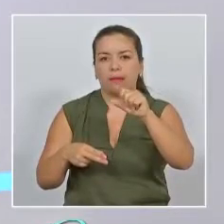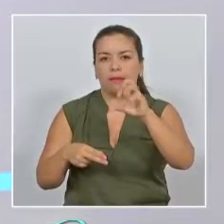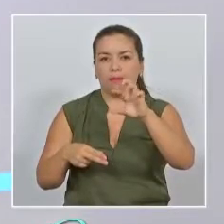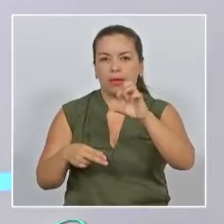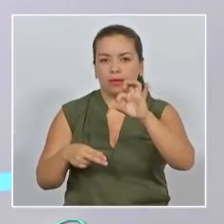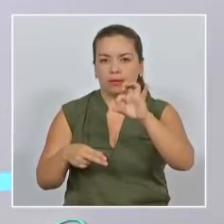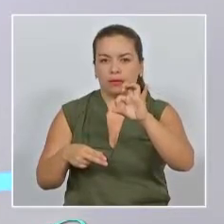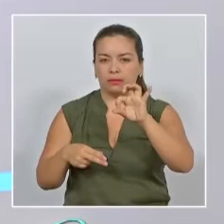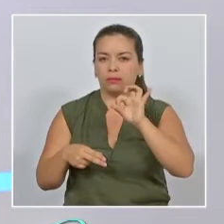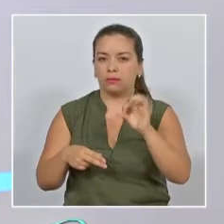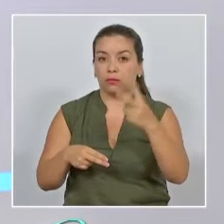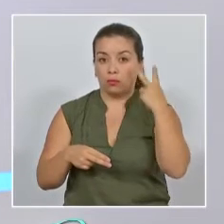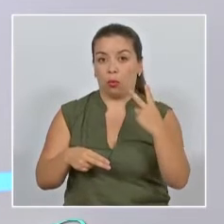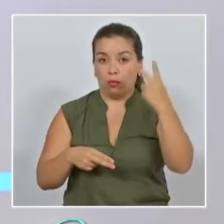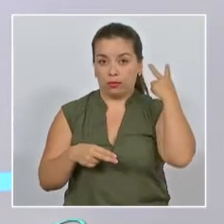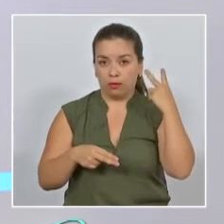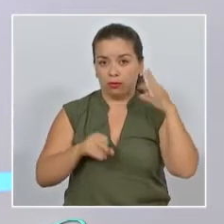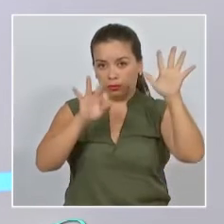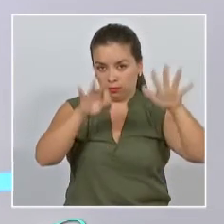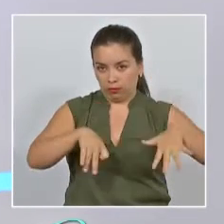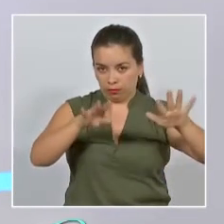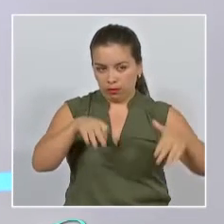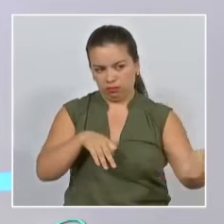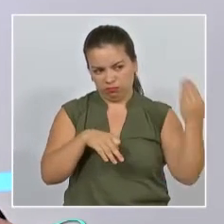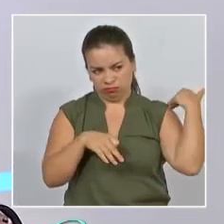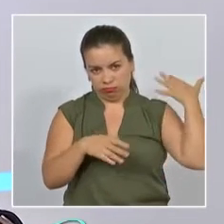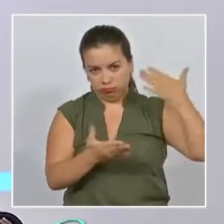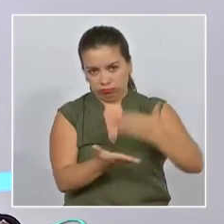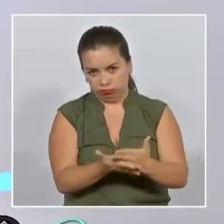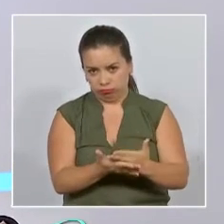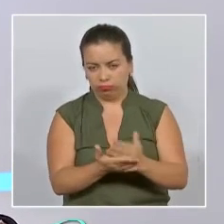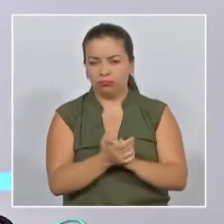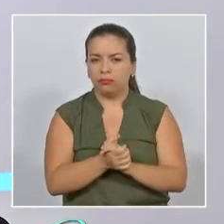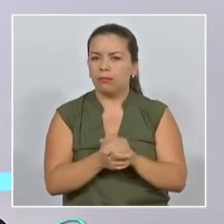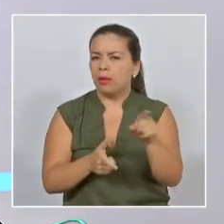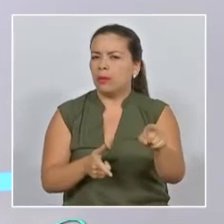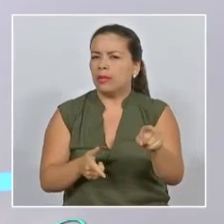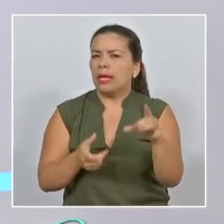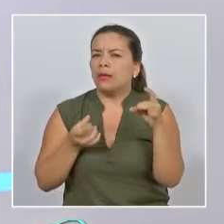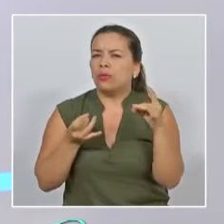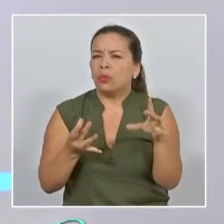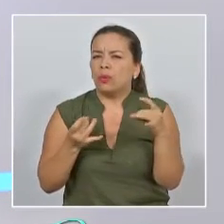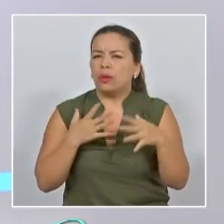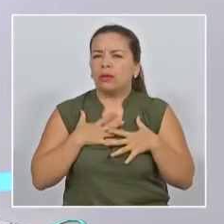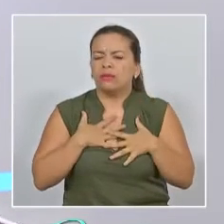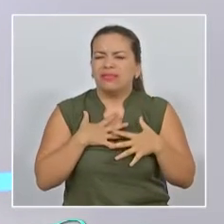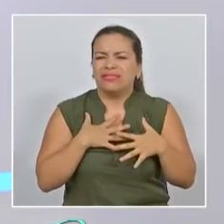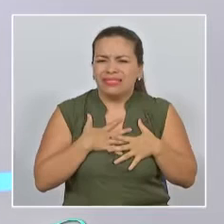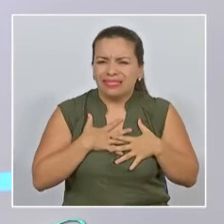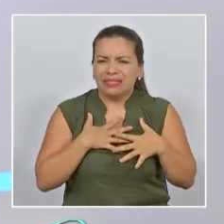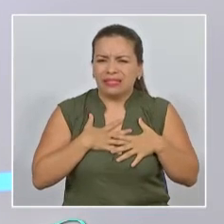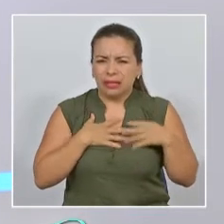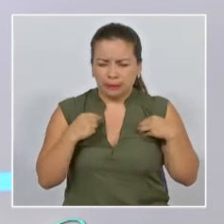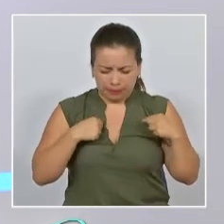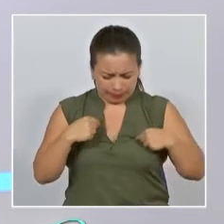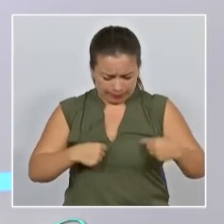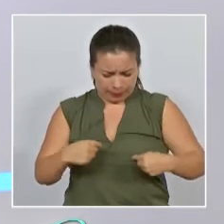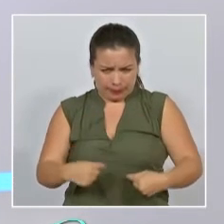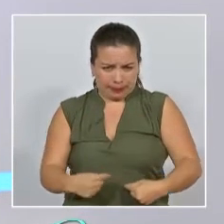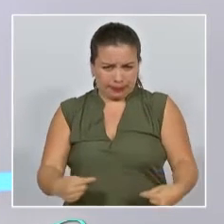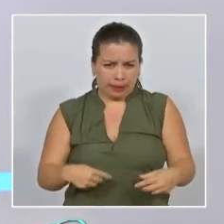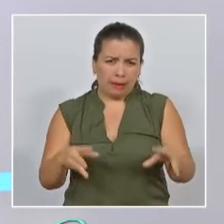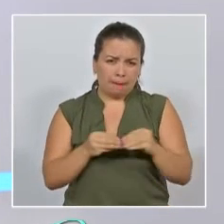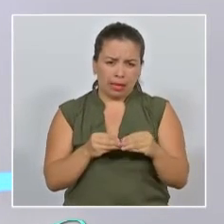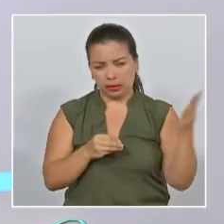hace 2 años y 8 meses, pero le ha quedado un dolor en el pecho, allá le dio todo el pecho más el lado